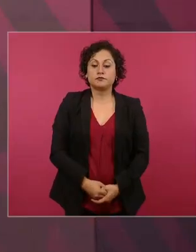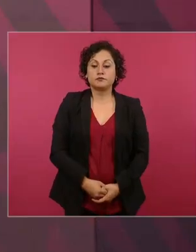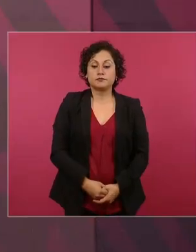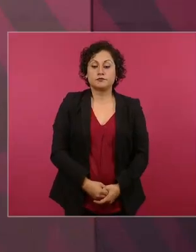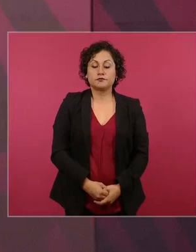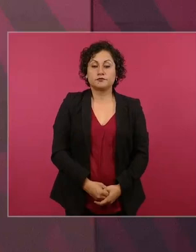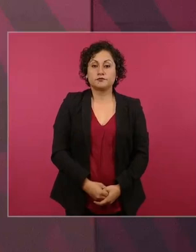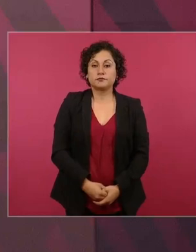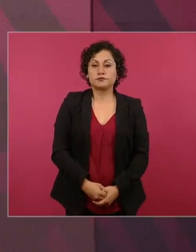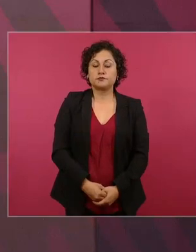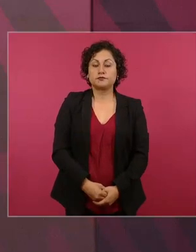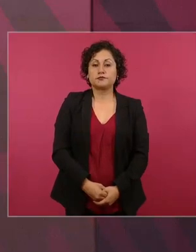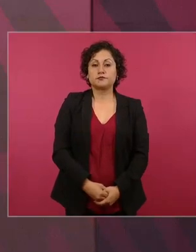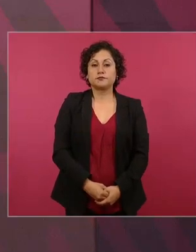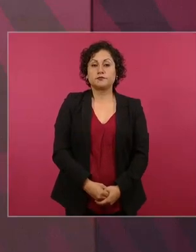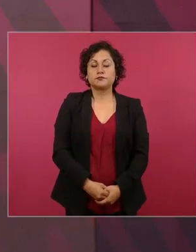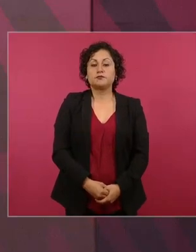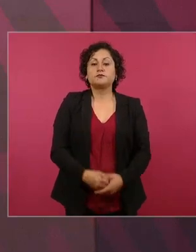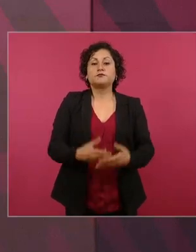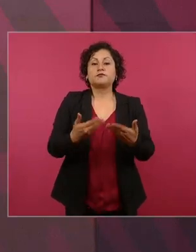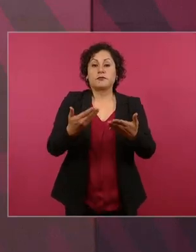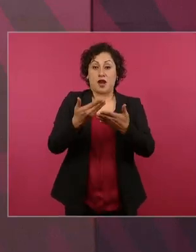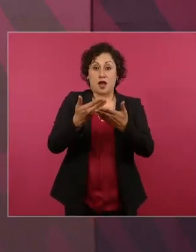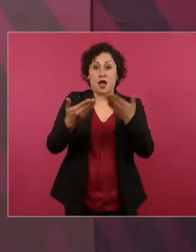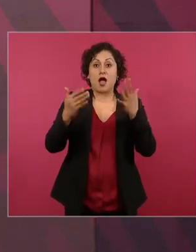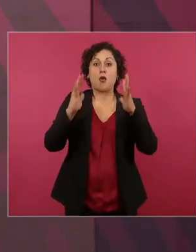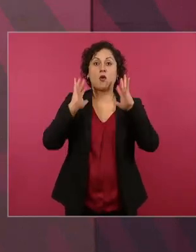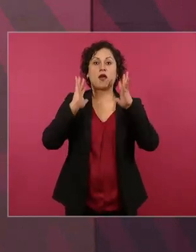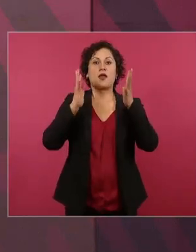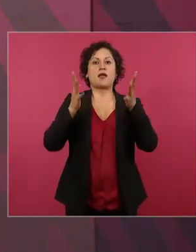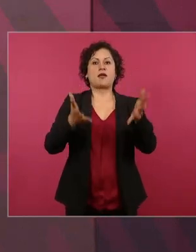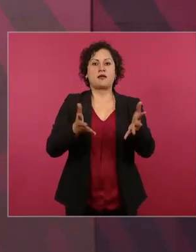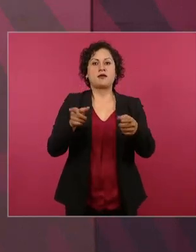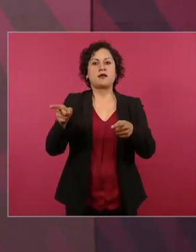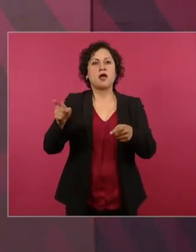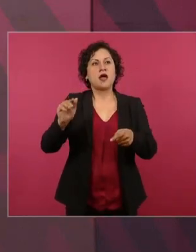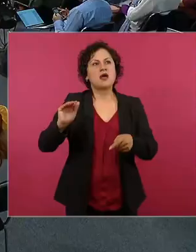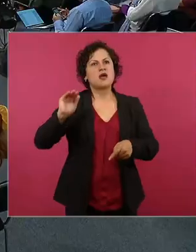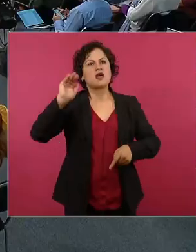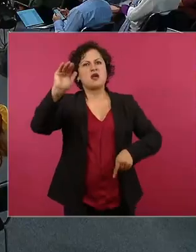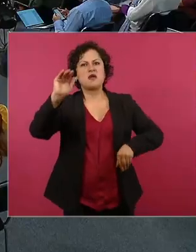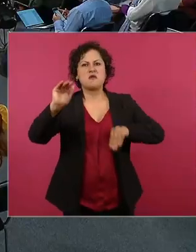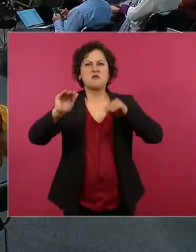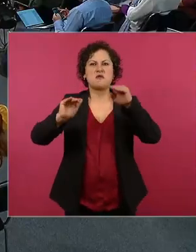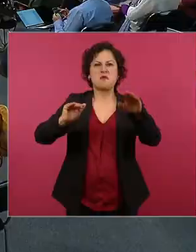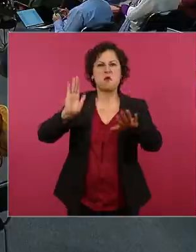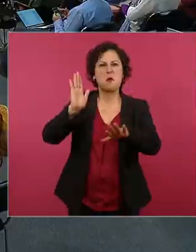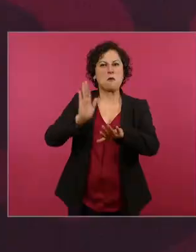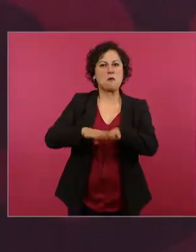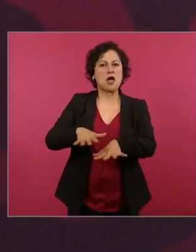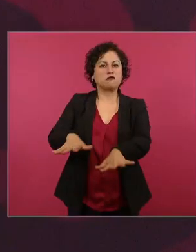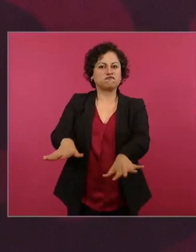manifiesta más, se exalta más el valor cultural